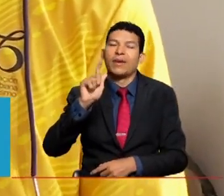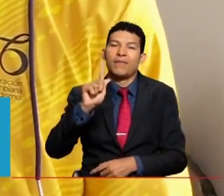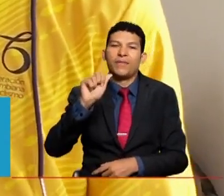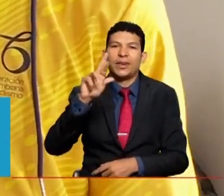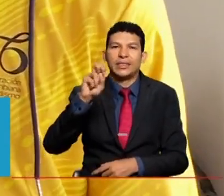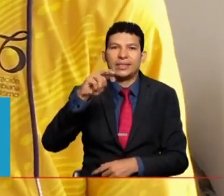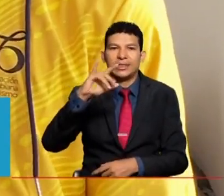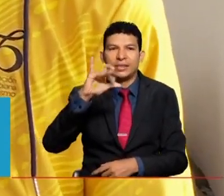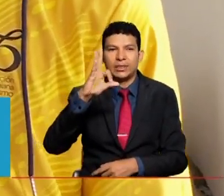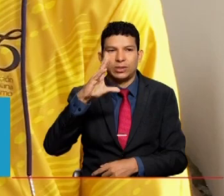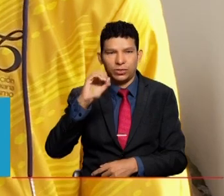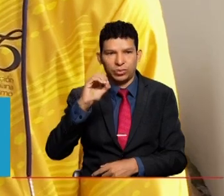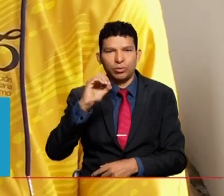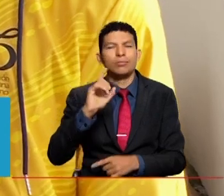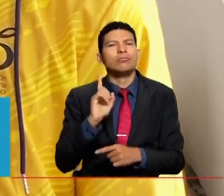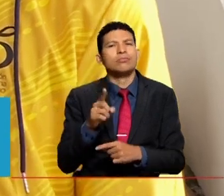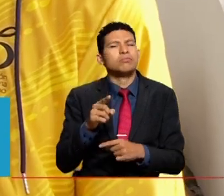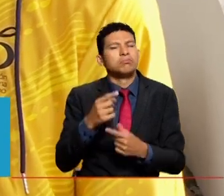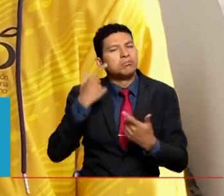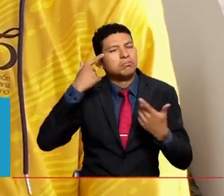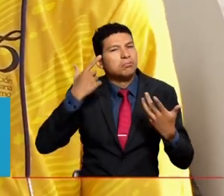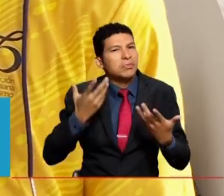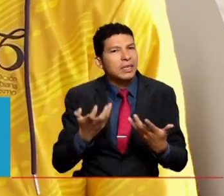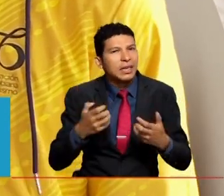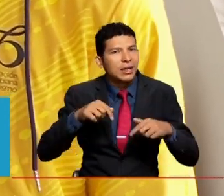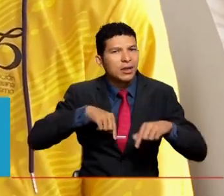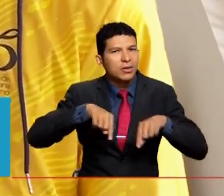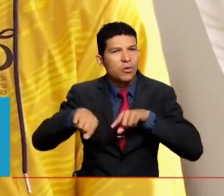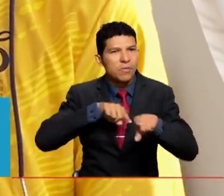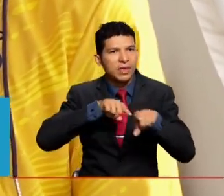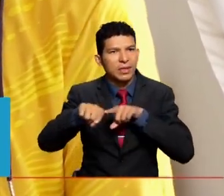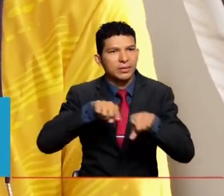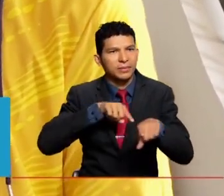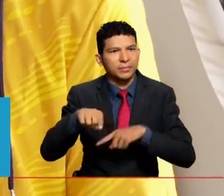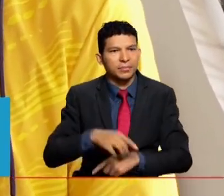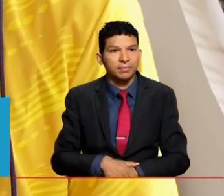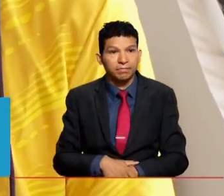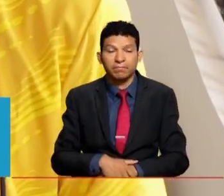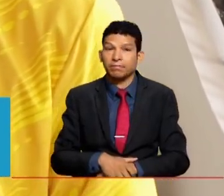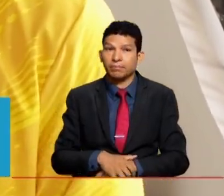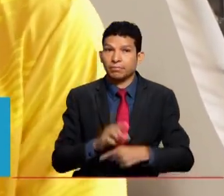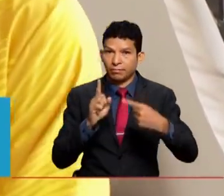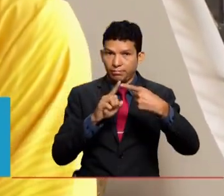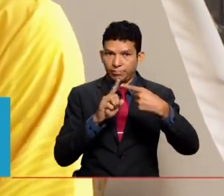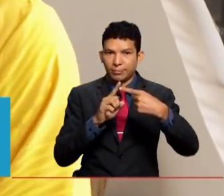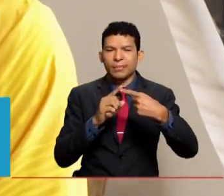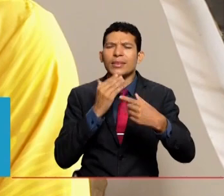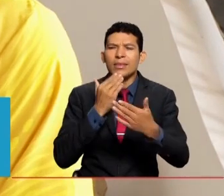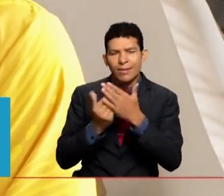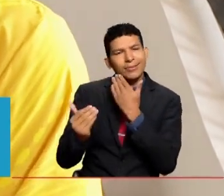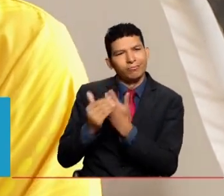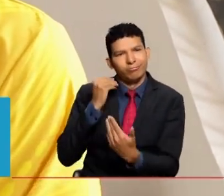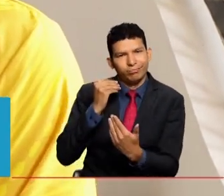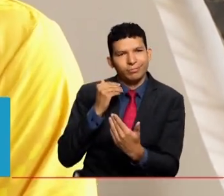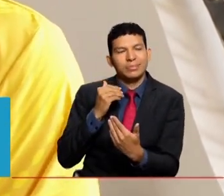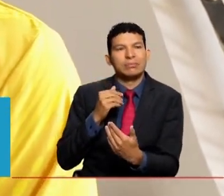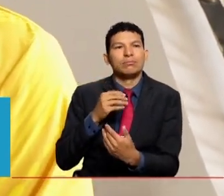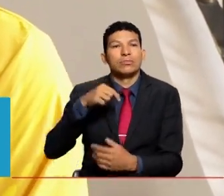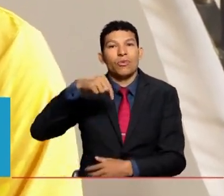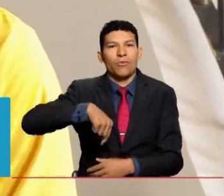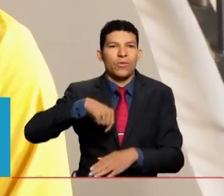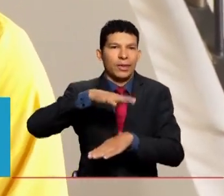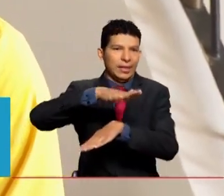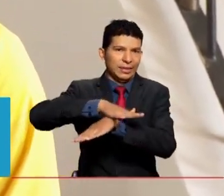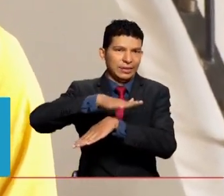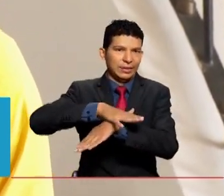Francisco, bienvenido y expectativas de la competencia que empieza el día de hoy. Bueno, primero que todo, muchas gracias a ti por invitarme. Bueno, hoy comienza en la